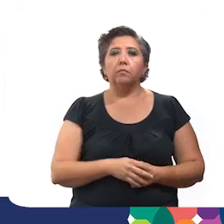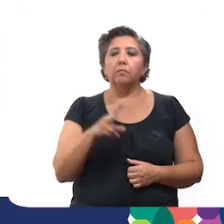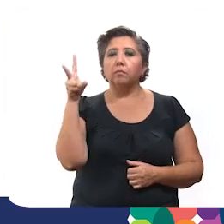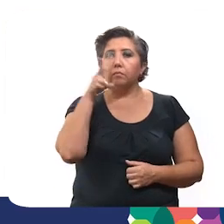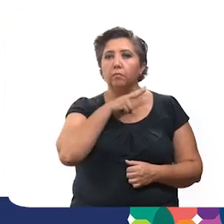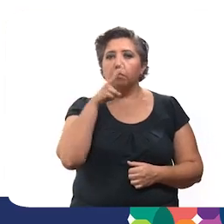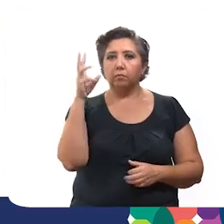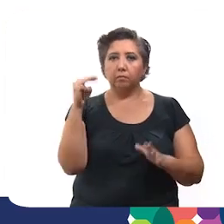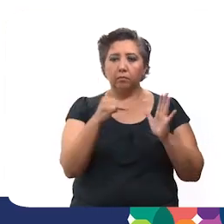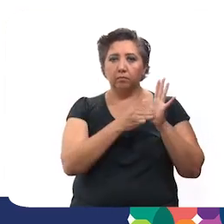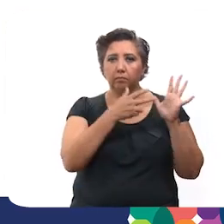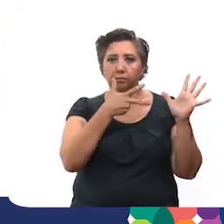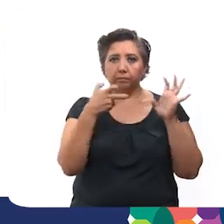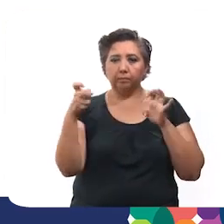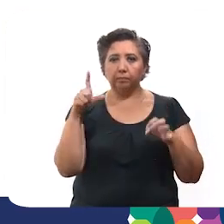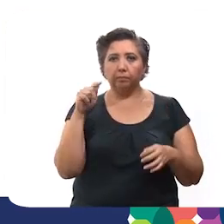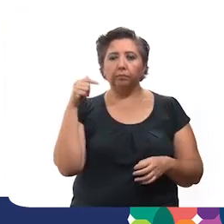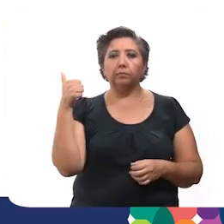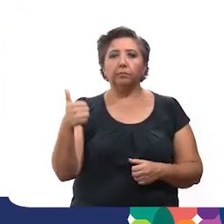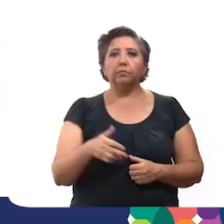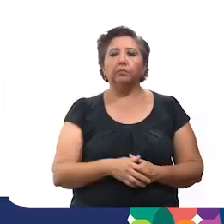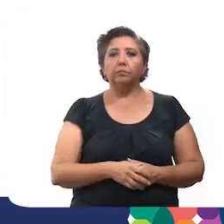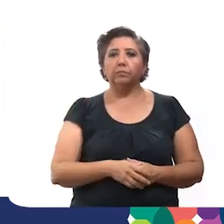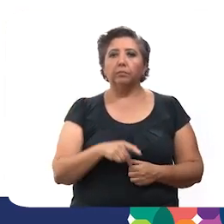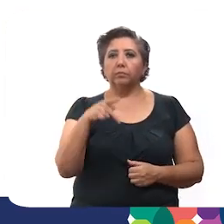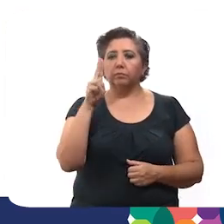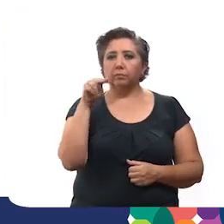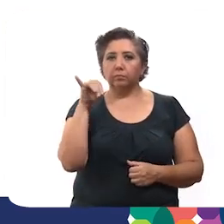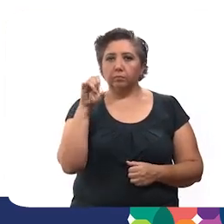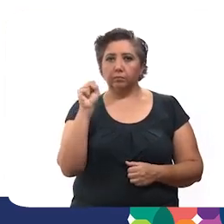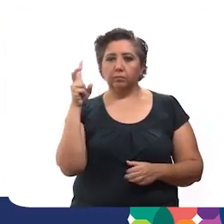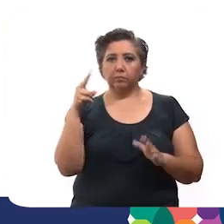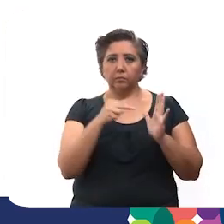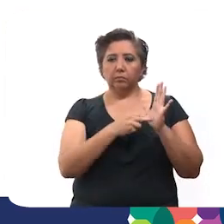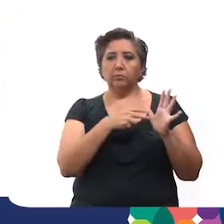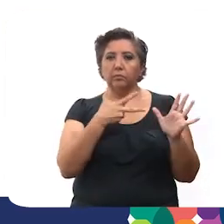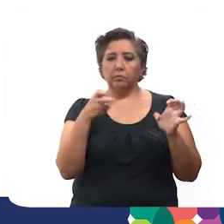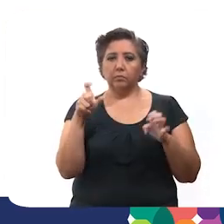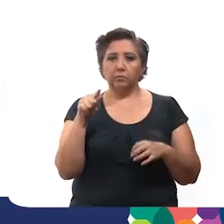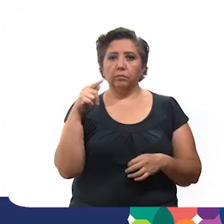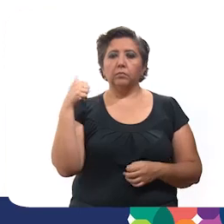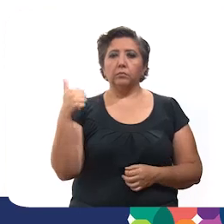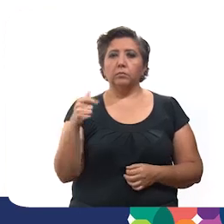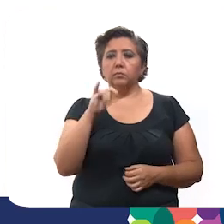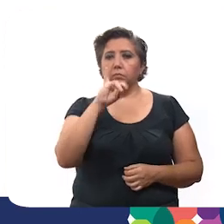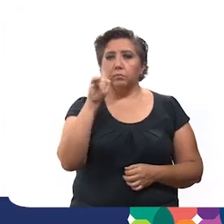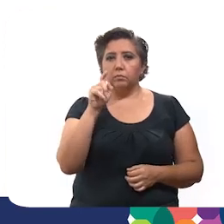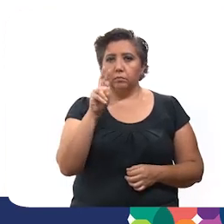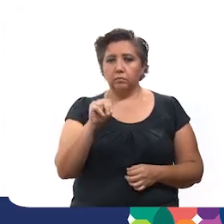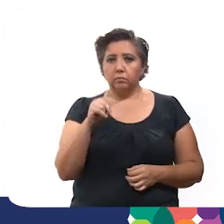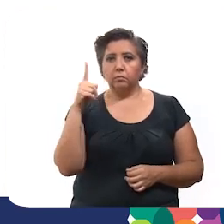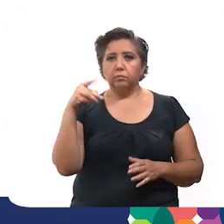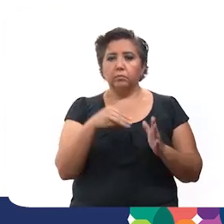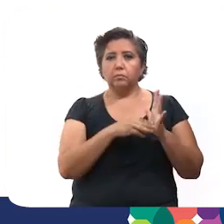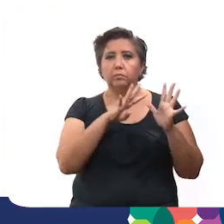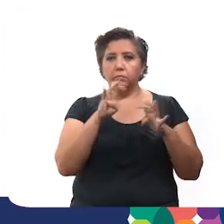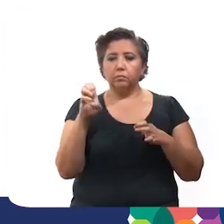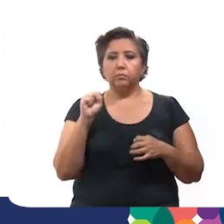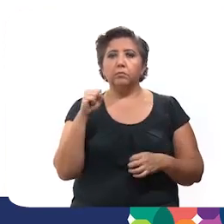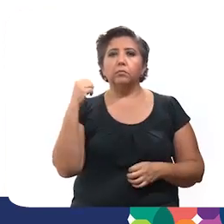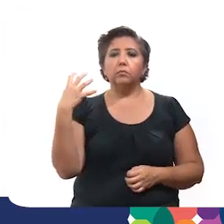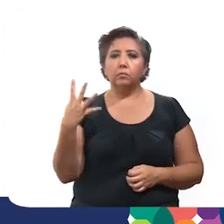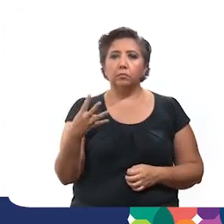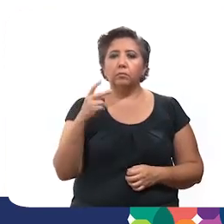45.659, Valladolid 3.876, Canacín 2.876, Tizimín